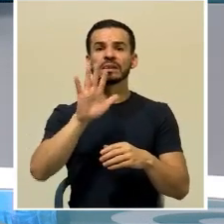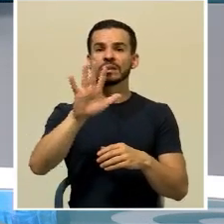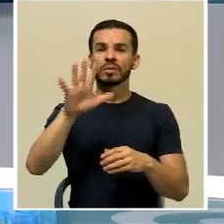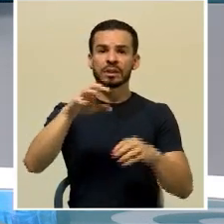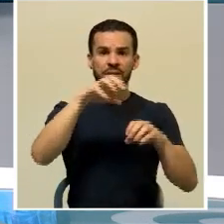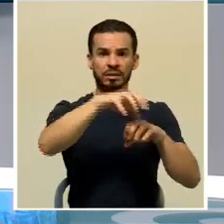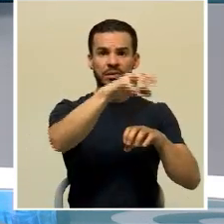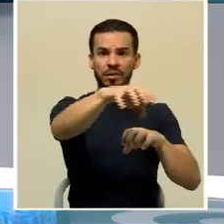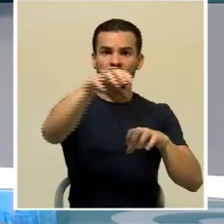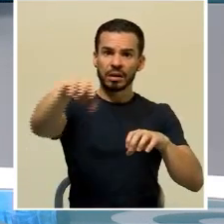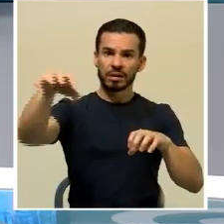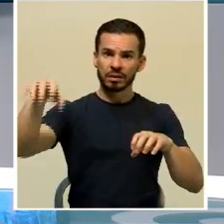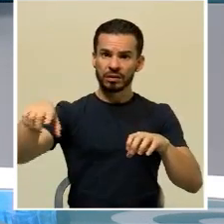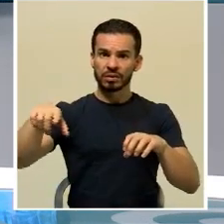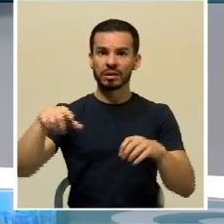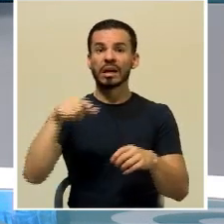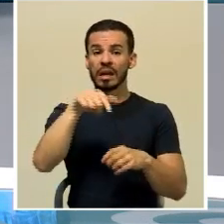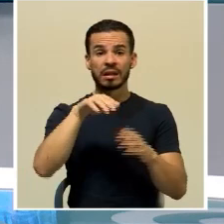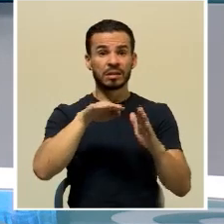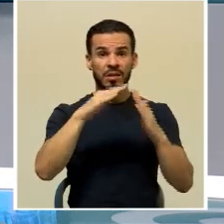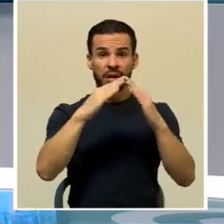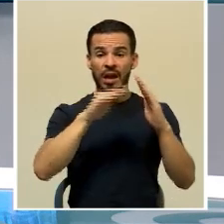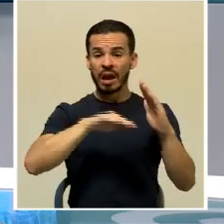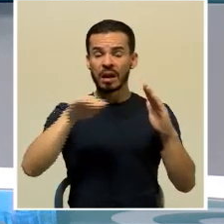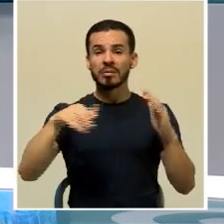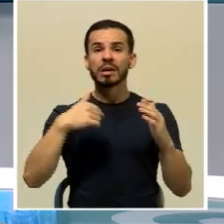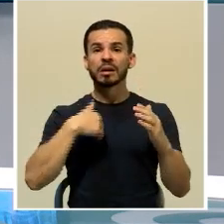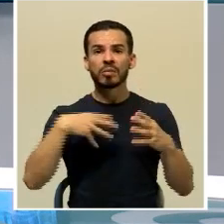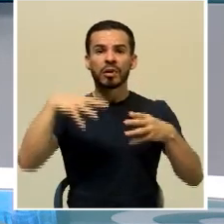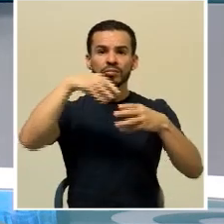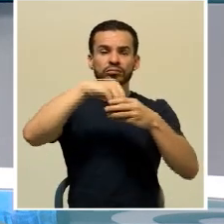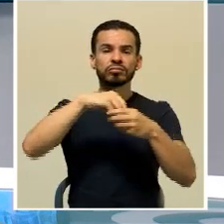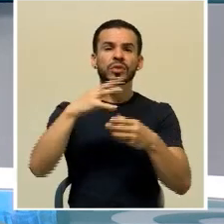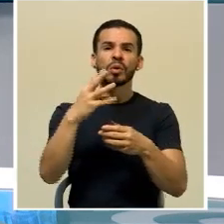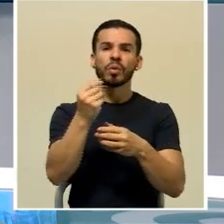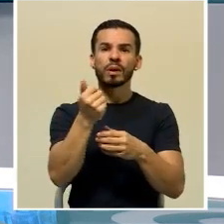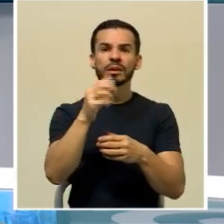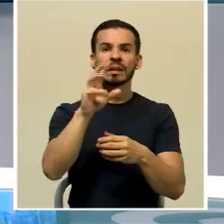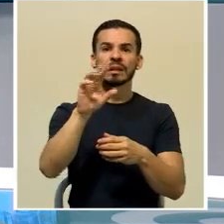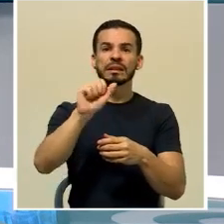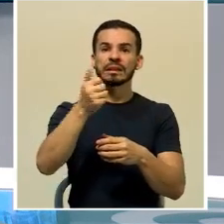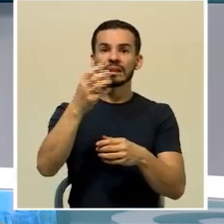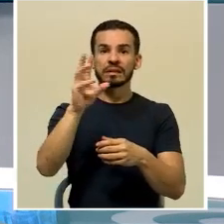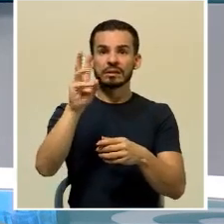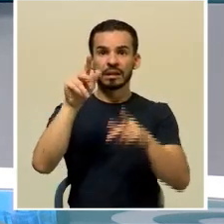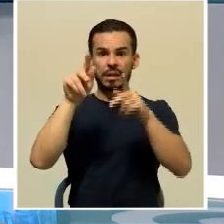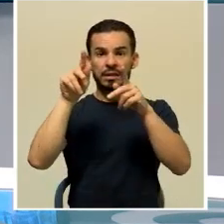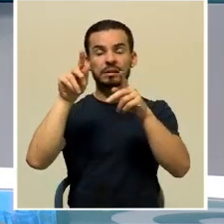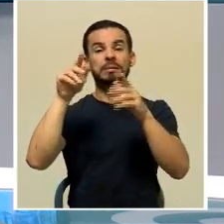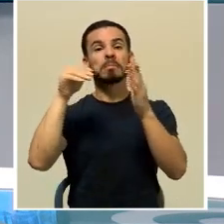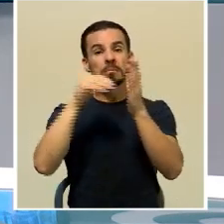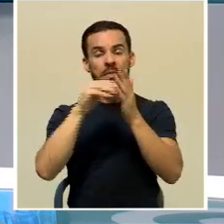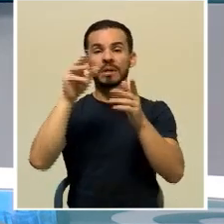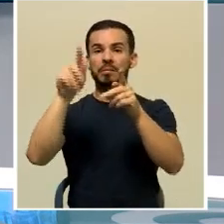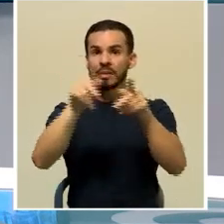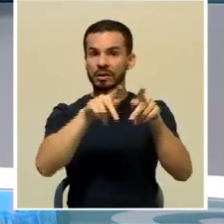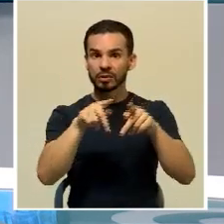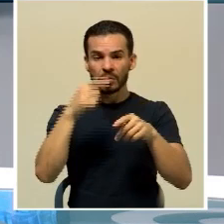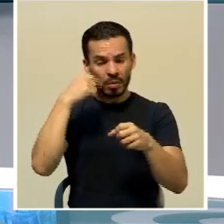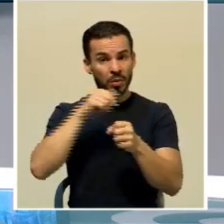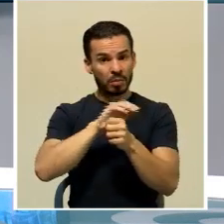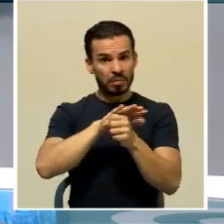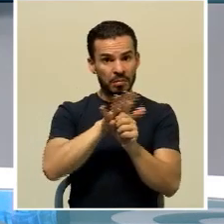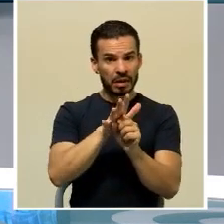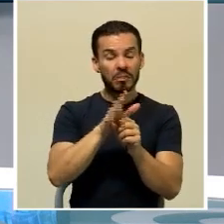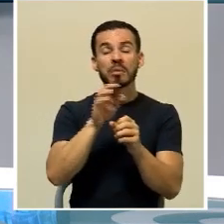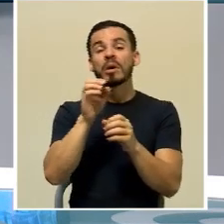55 cantones. Estos albergues tienen capacidad para atender a 16.000 personas, ya sea por la atención de la